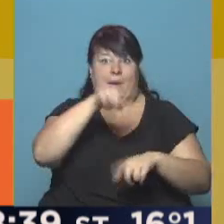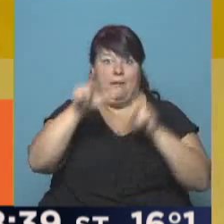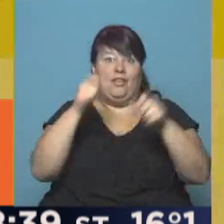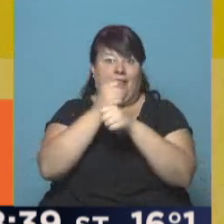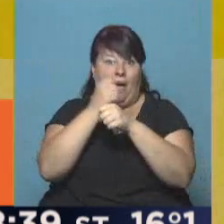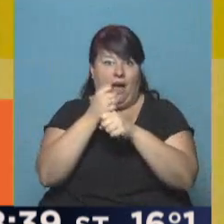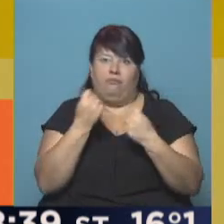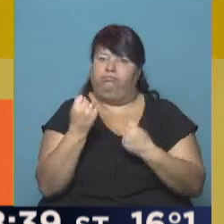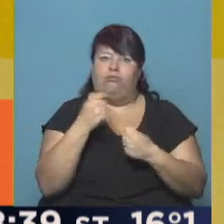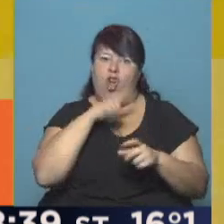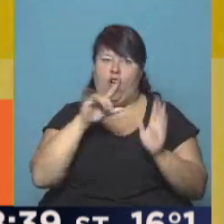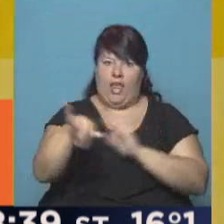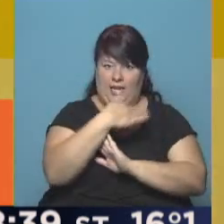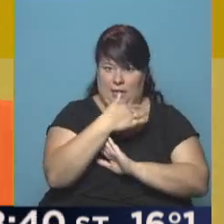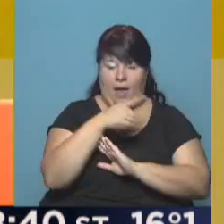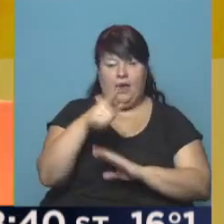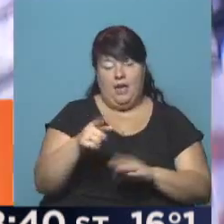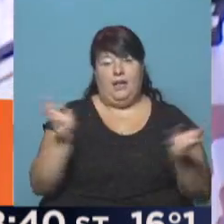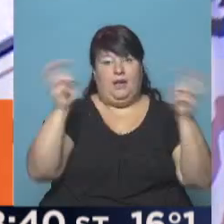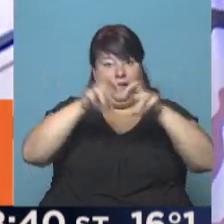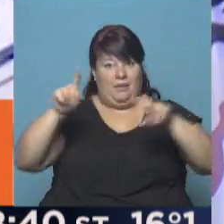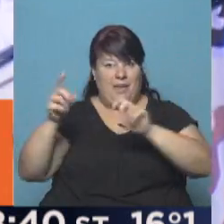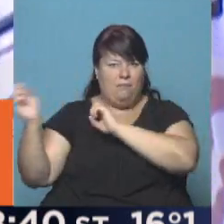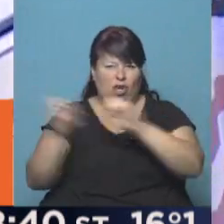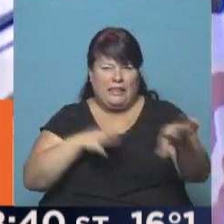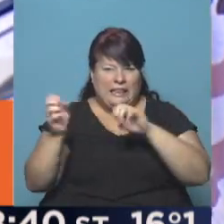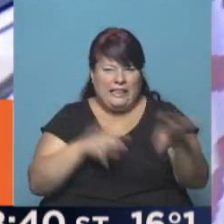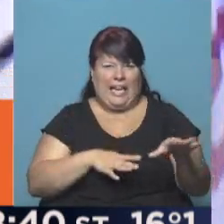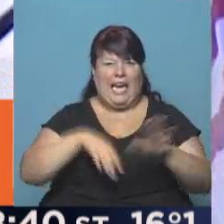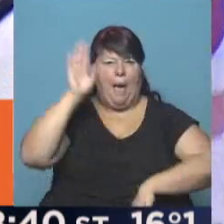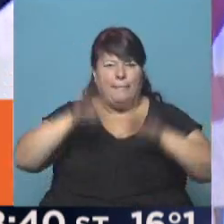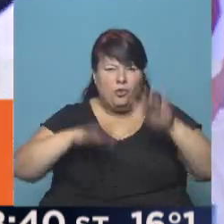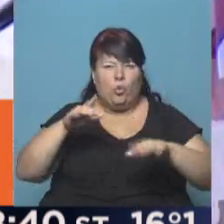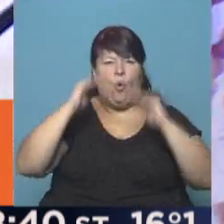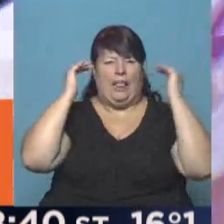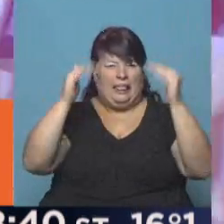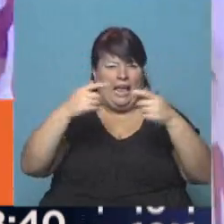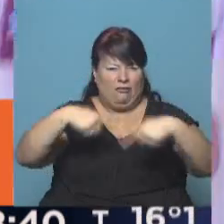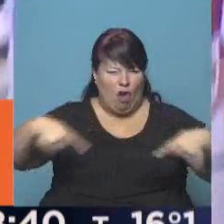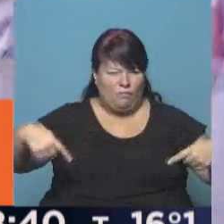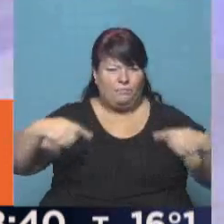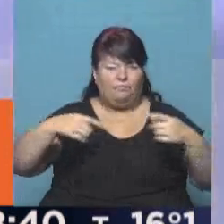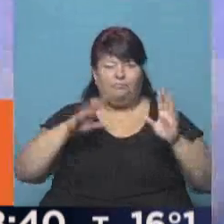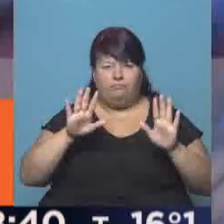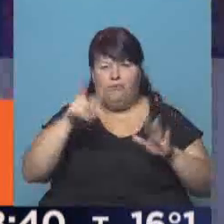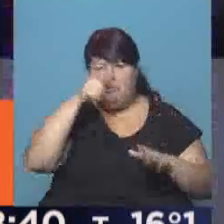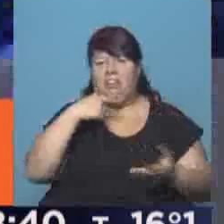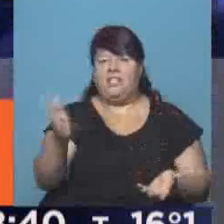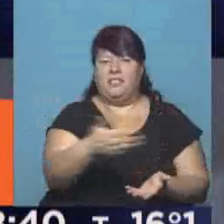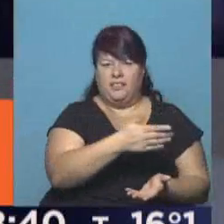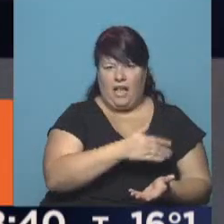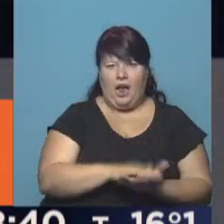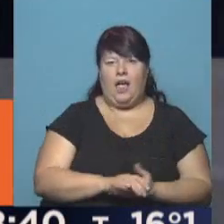trabajadores donde resisten desde donde han arrojado pintura mampostería y nos corre la policía